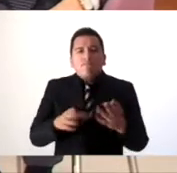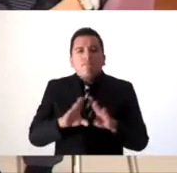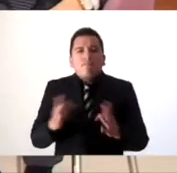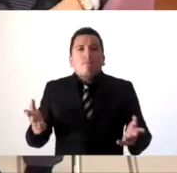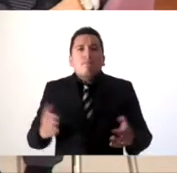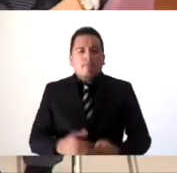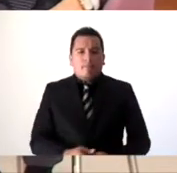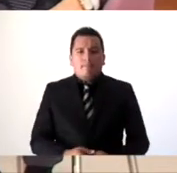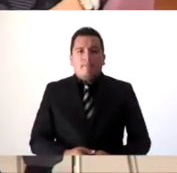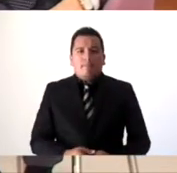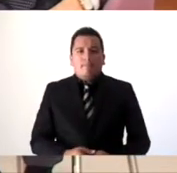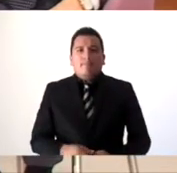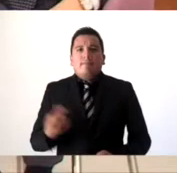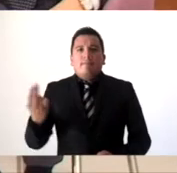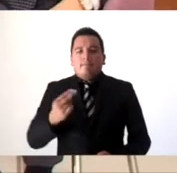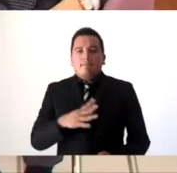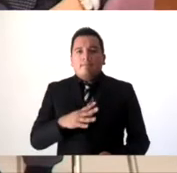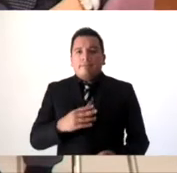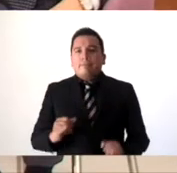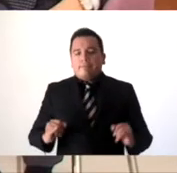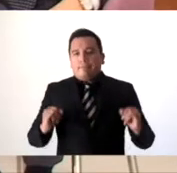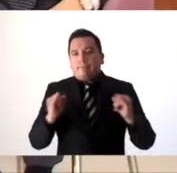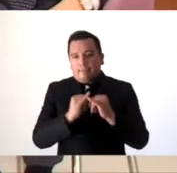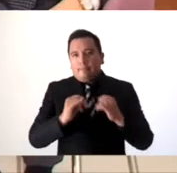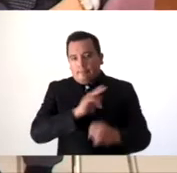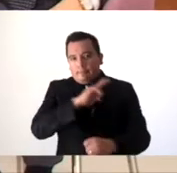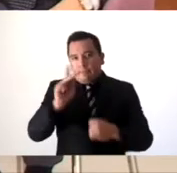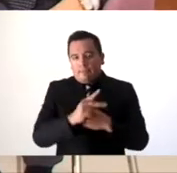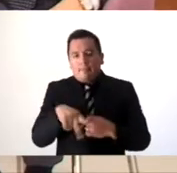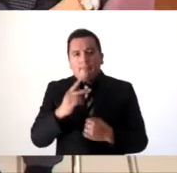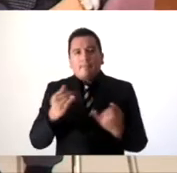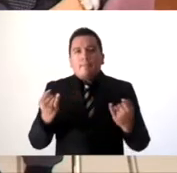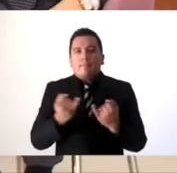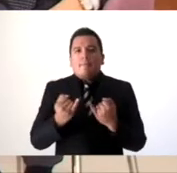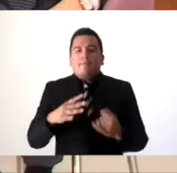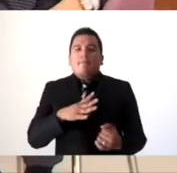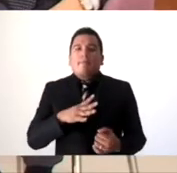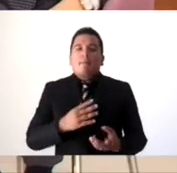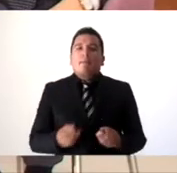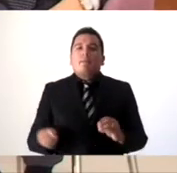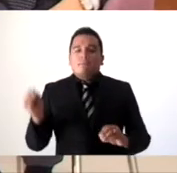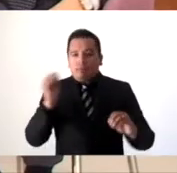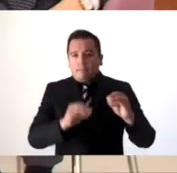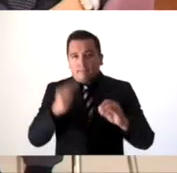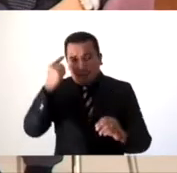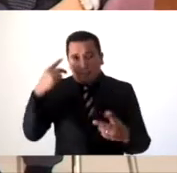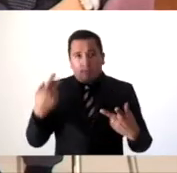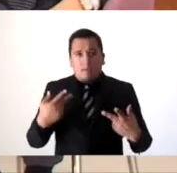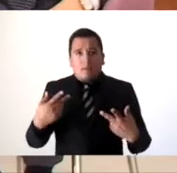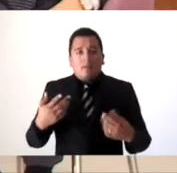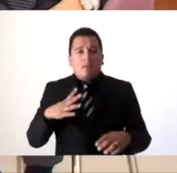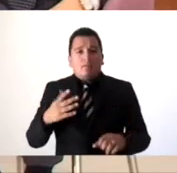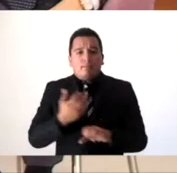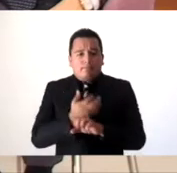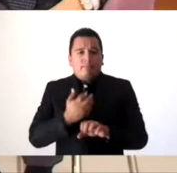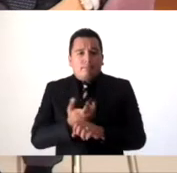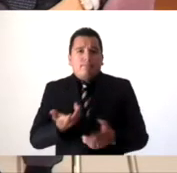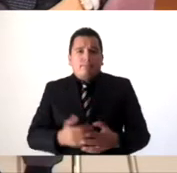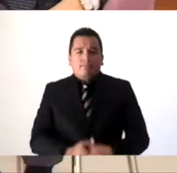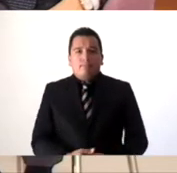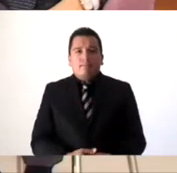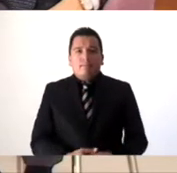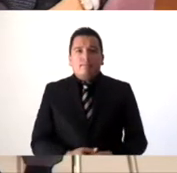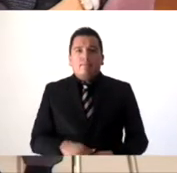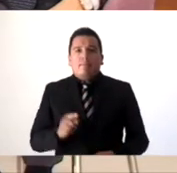híbrido. Creemos una institución nacional, pero también dejemos la posibilidad de que estén las instituciones electorales de